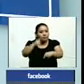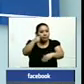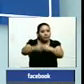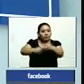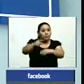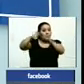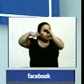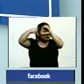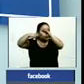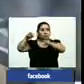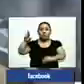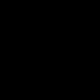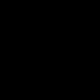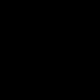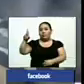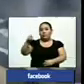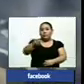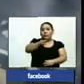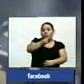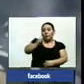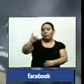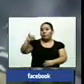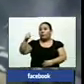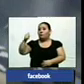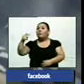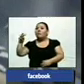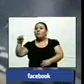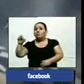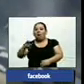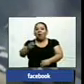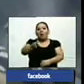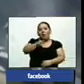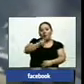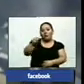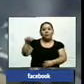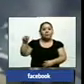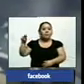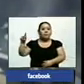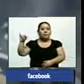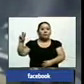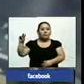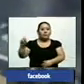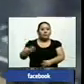ventilación. Con imágenes de Ricardo Tobar e información de Valladares, este es un reporte de Antonio Valladares.